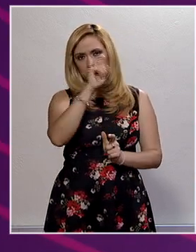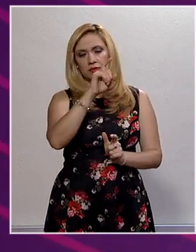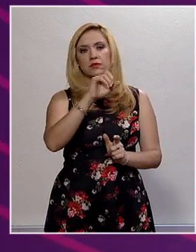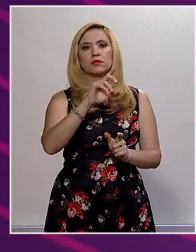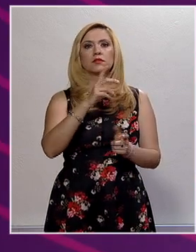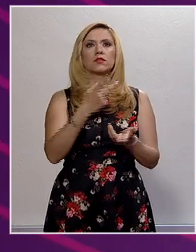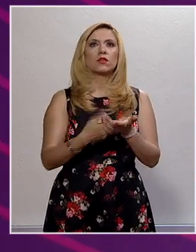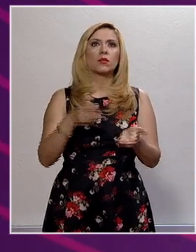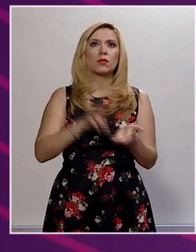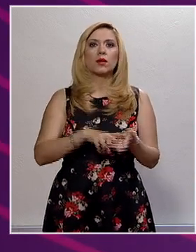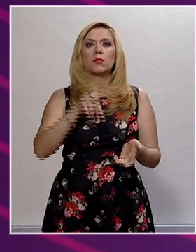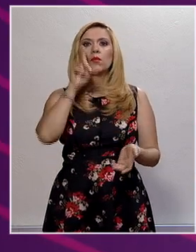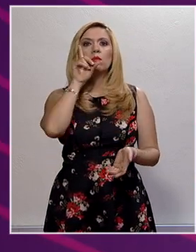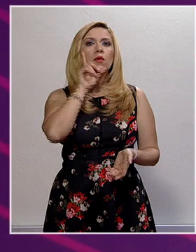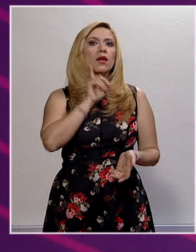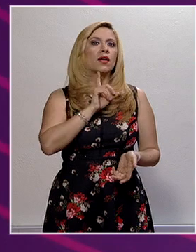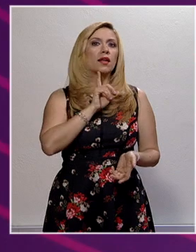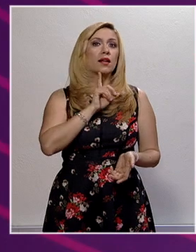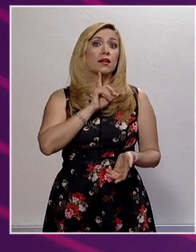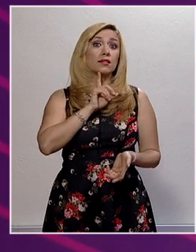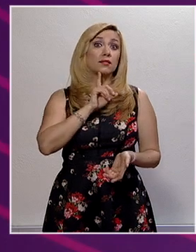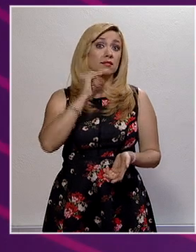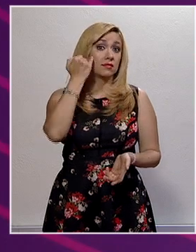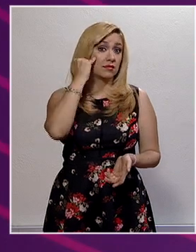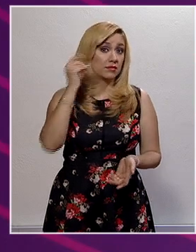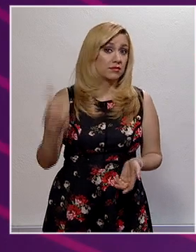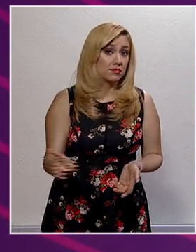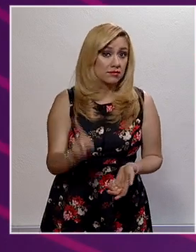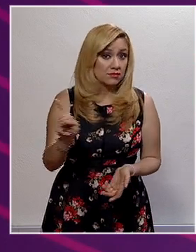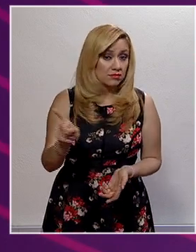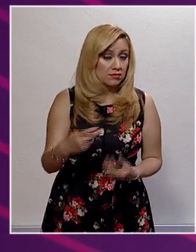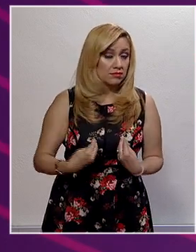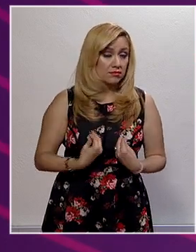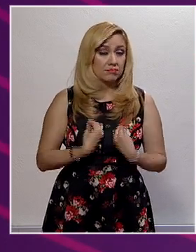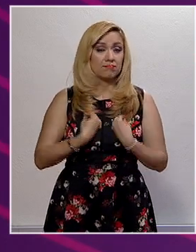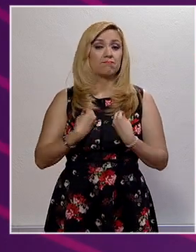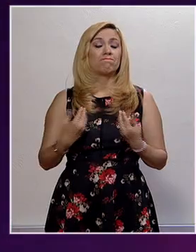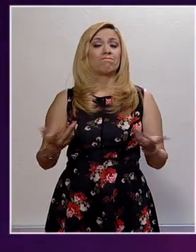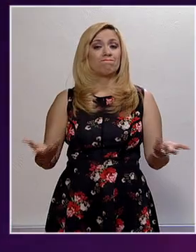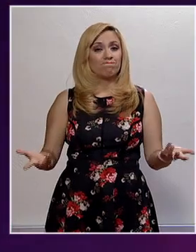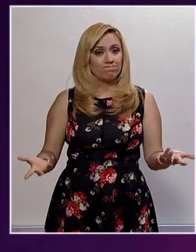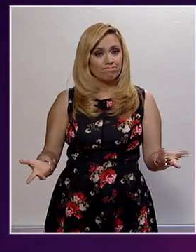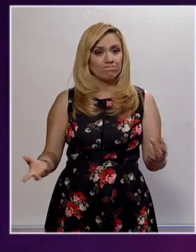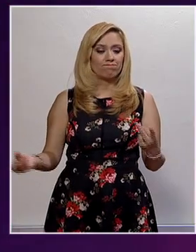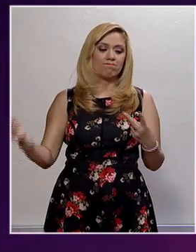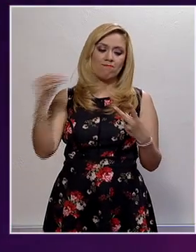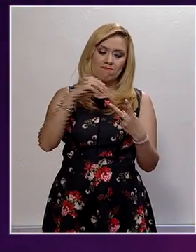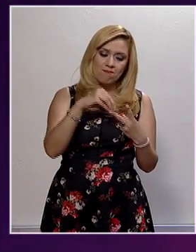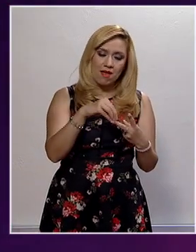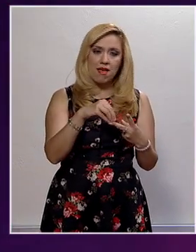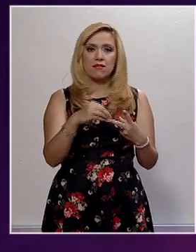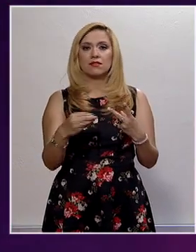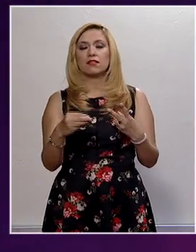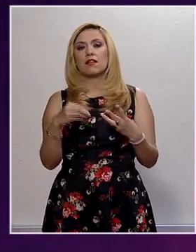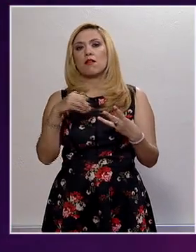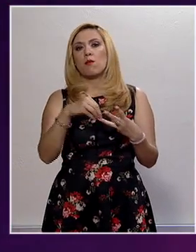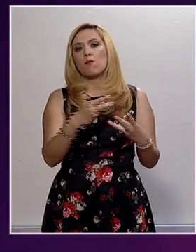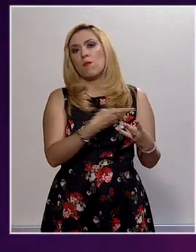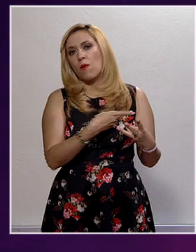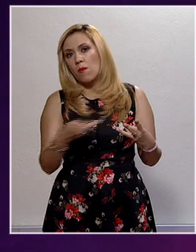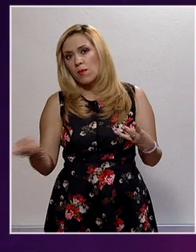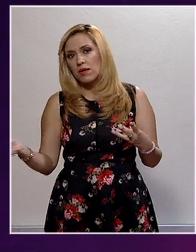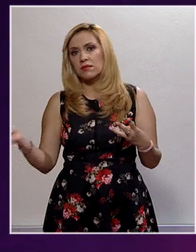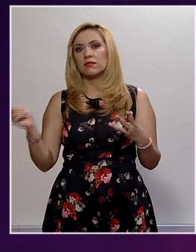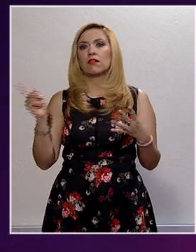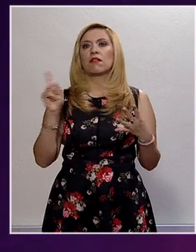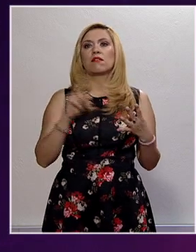mujeres que en sus condiciones particulares pues, son personas indígenas, que es una condición adicional, o están en situación de pobreza, ¿no?